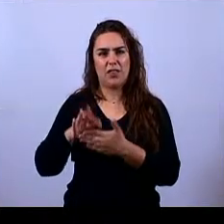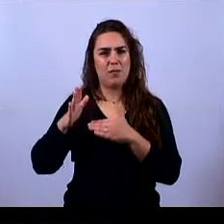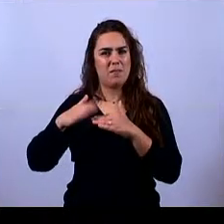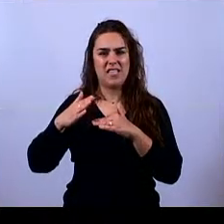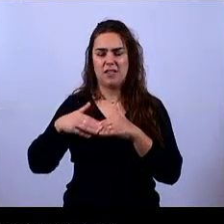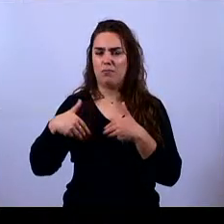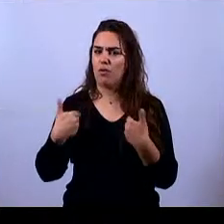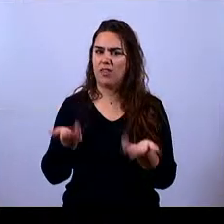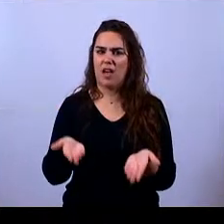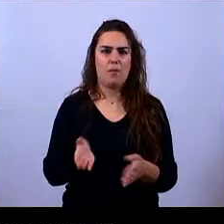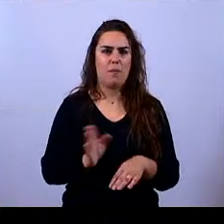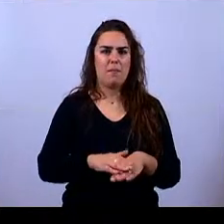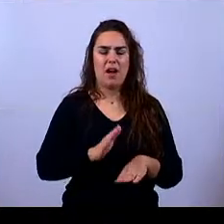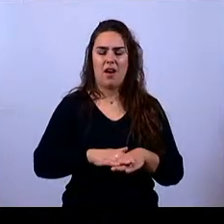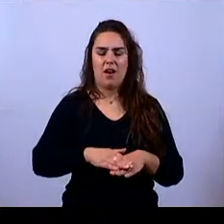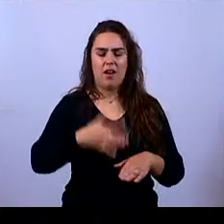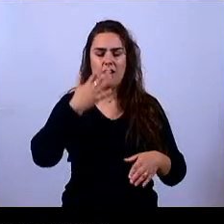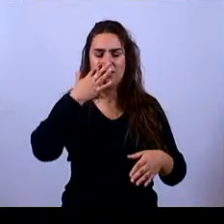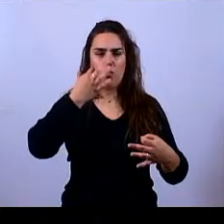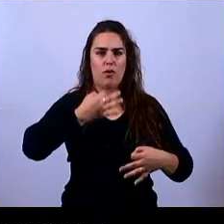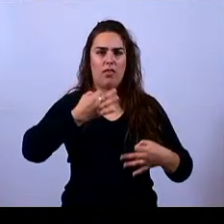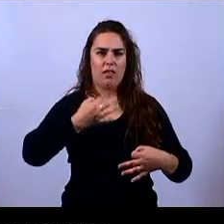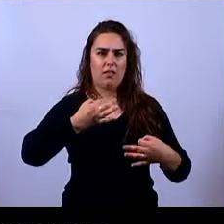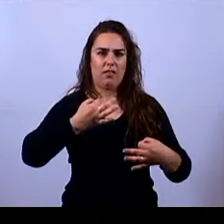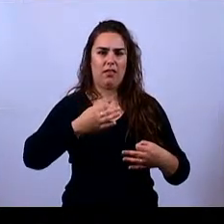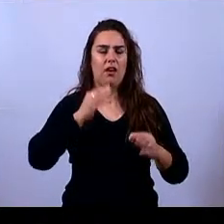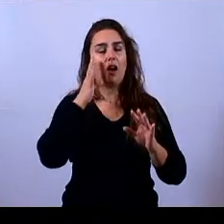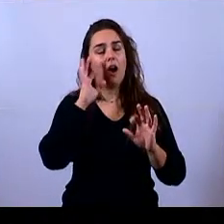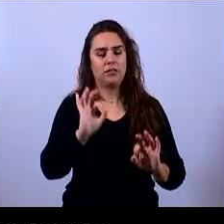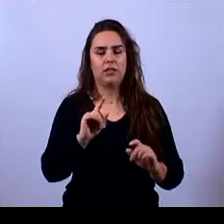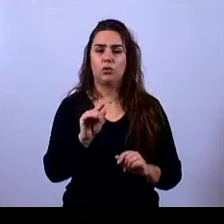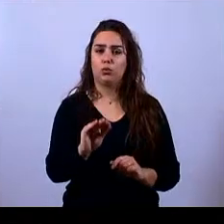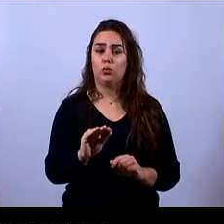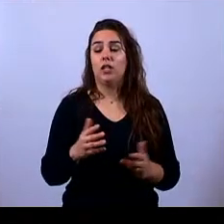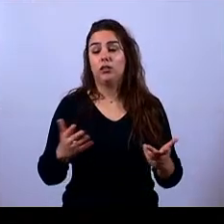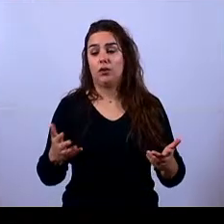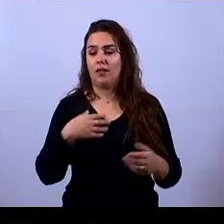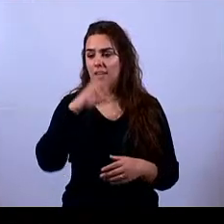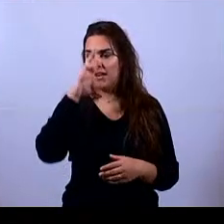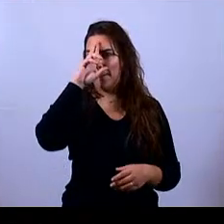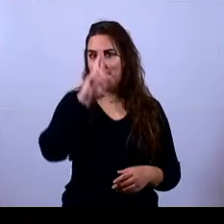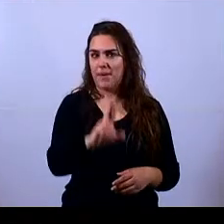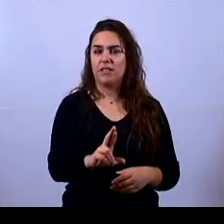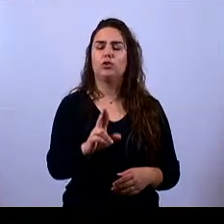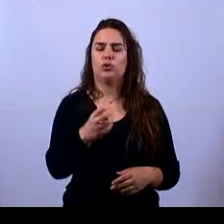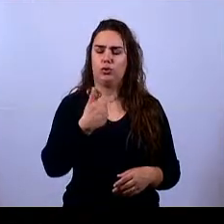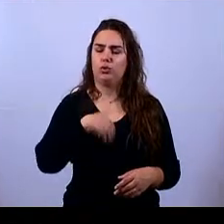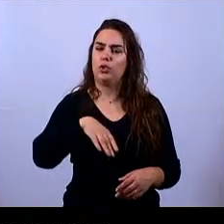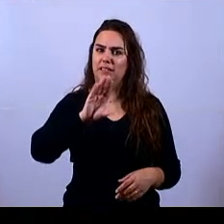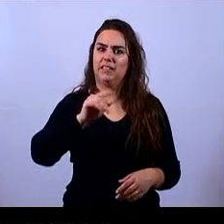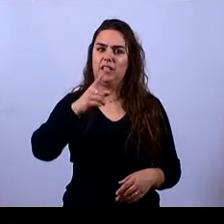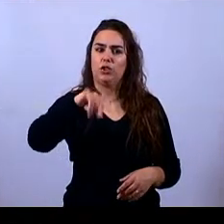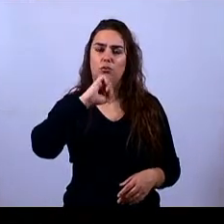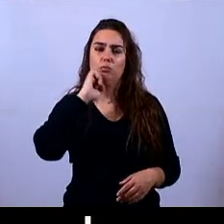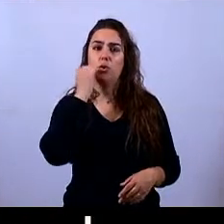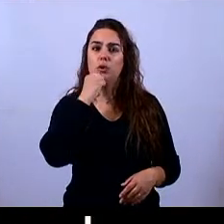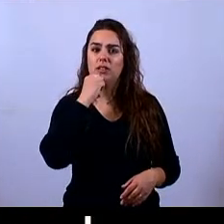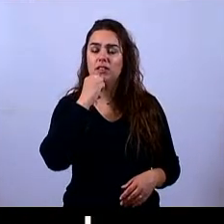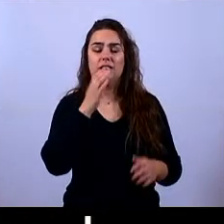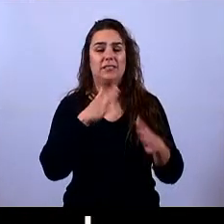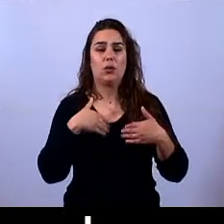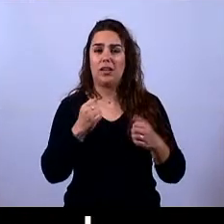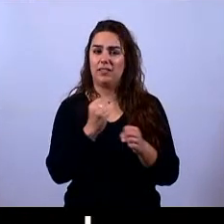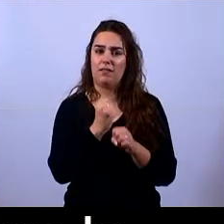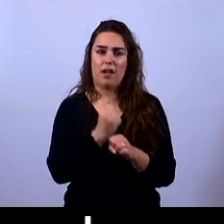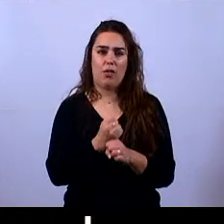que se necesitan para garantizar pues su seguridad y respetamos y entendemos la manifestación de cualquier